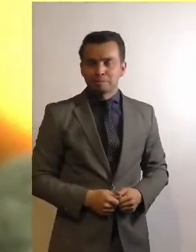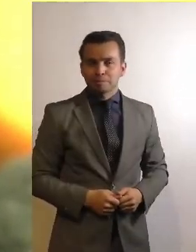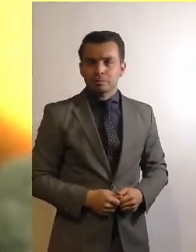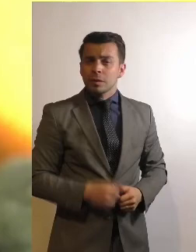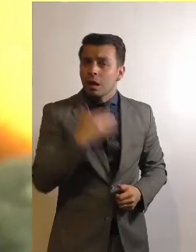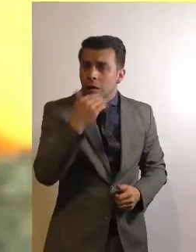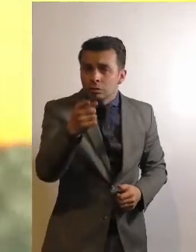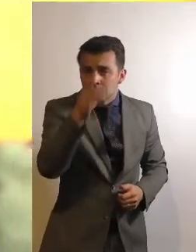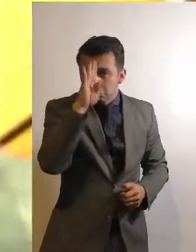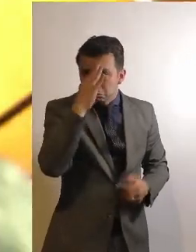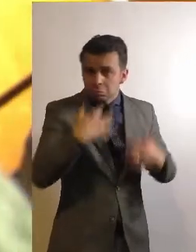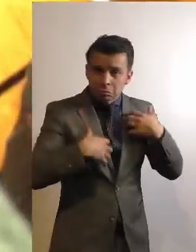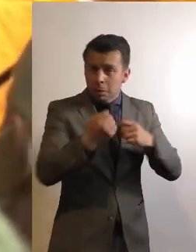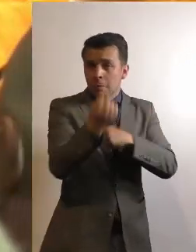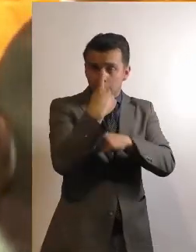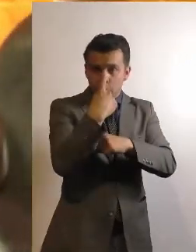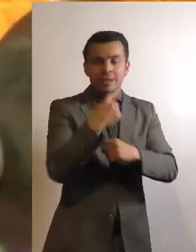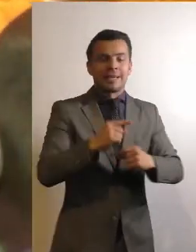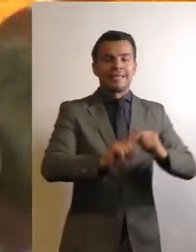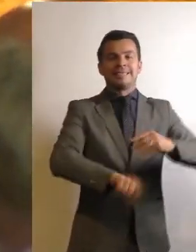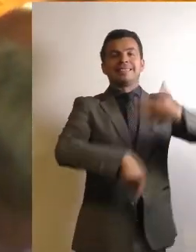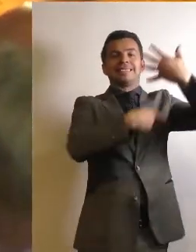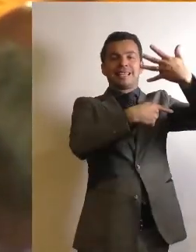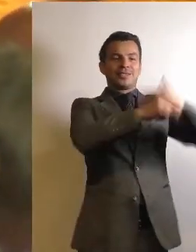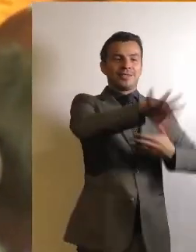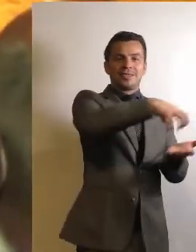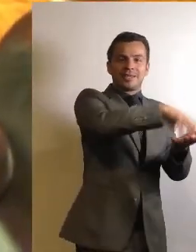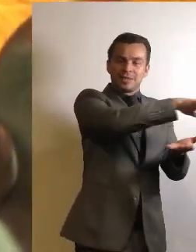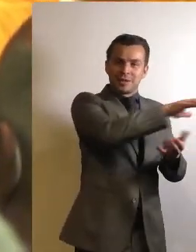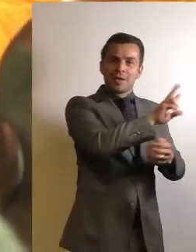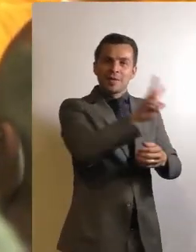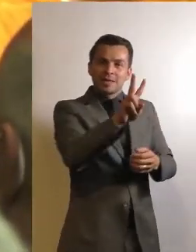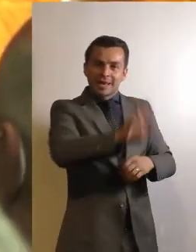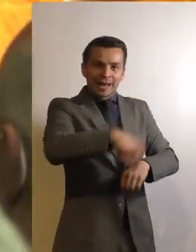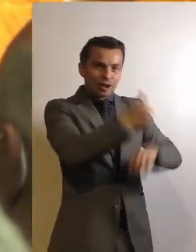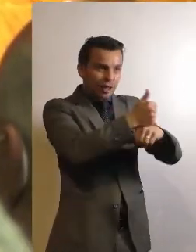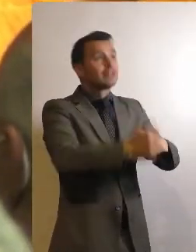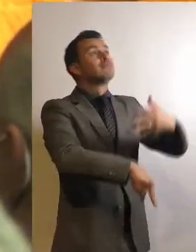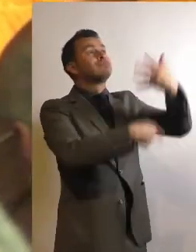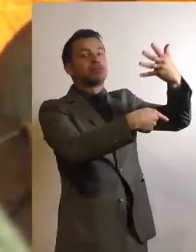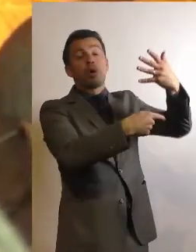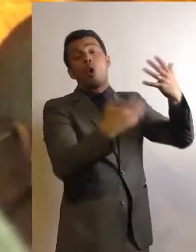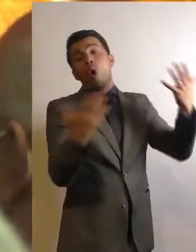Vicerrectoría de Investigaciones, unidad de formación, o nos pueden escribir al correo